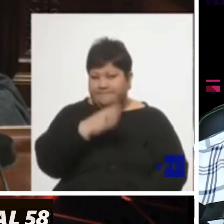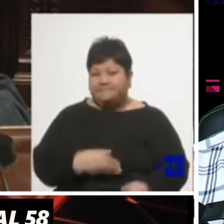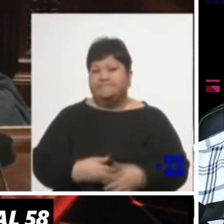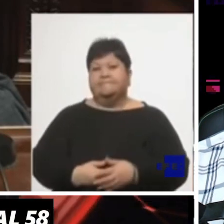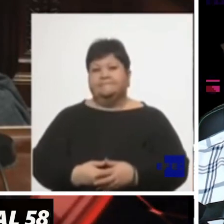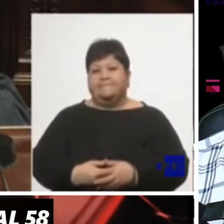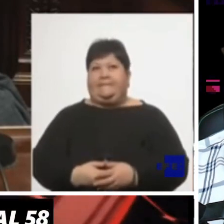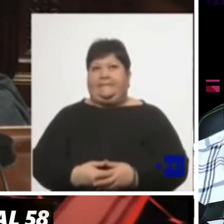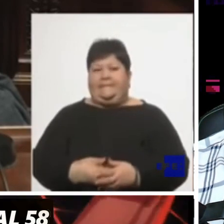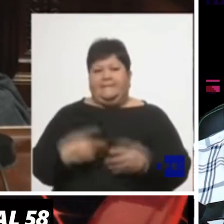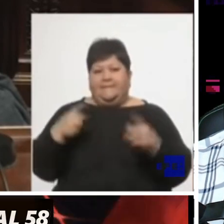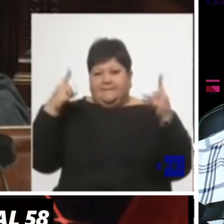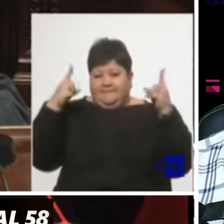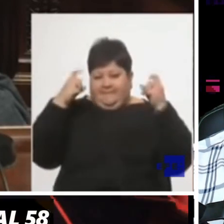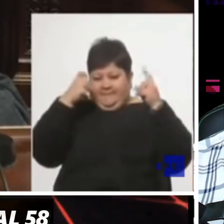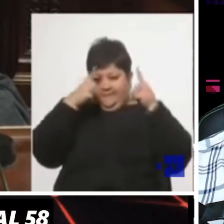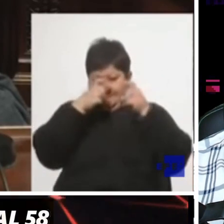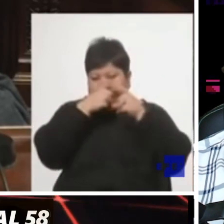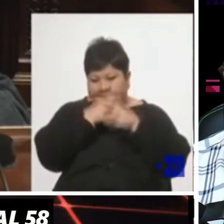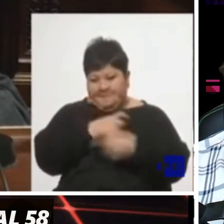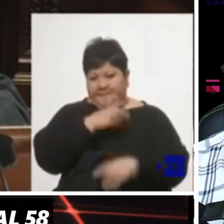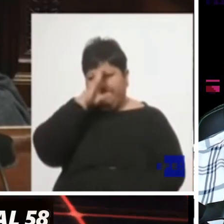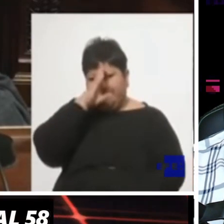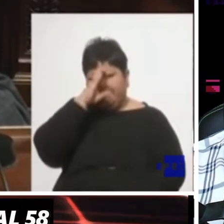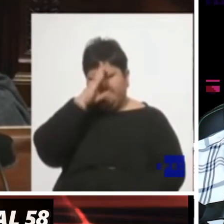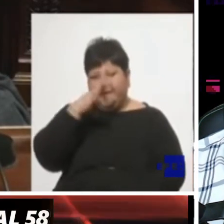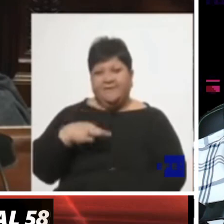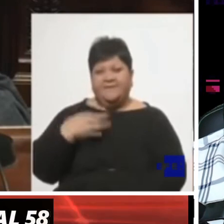Mujica lo ha llamado traidor.